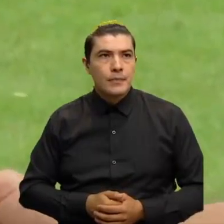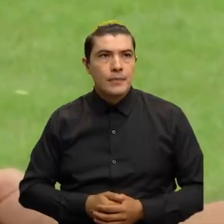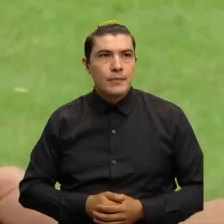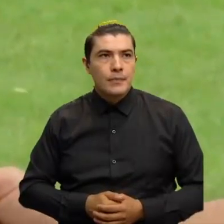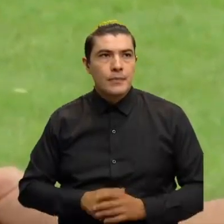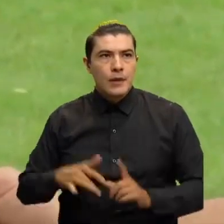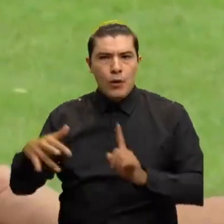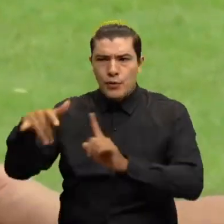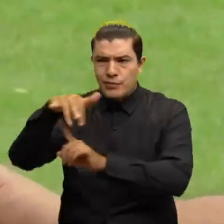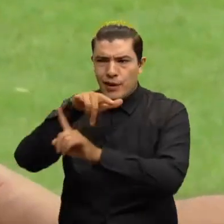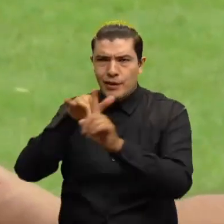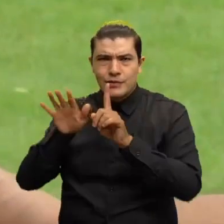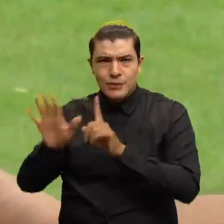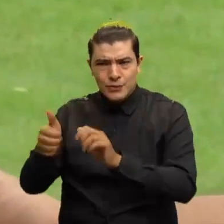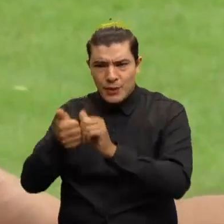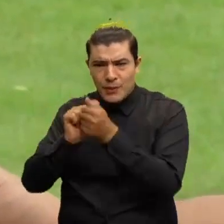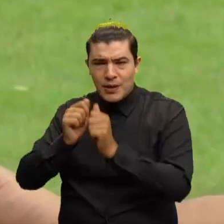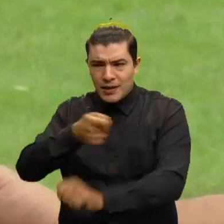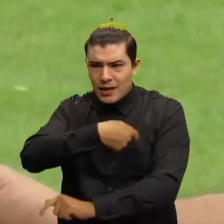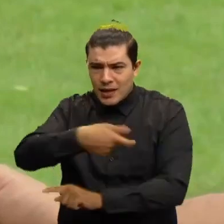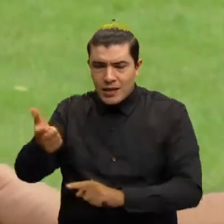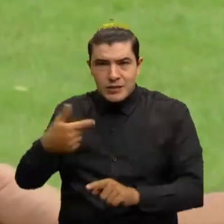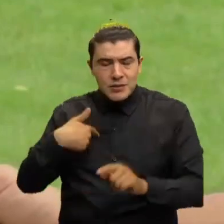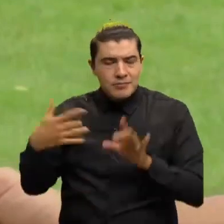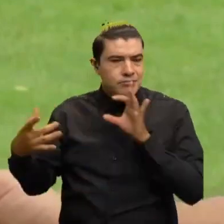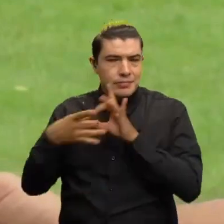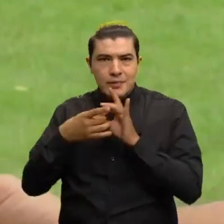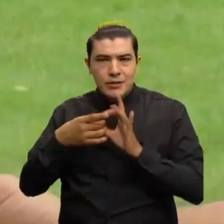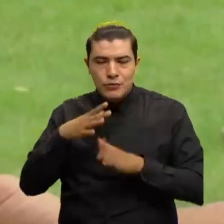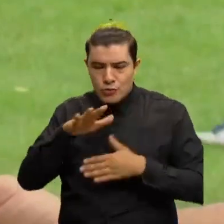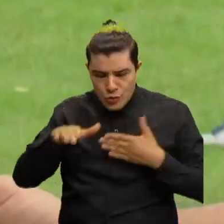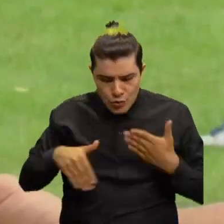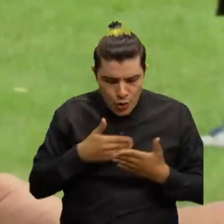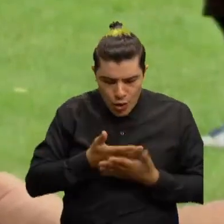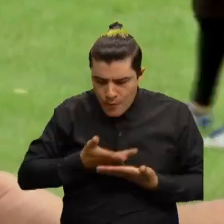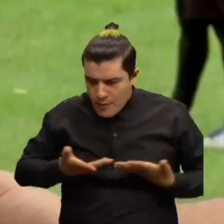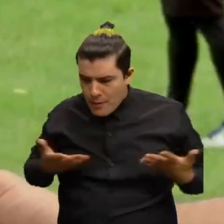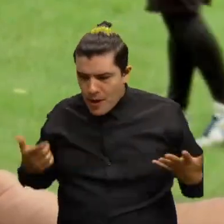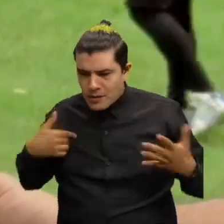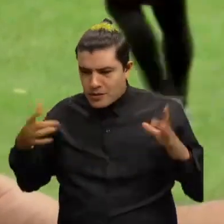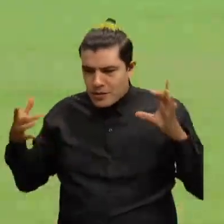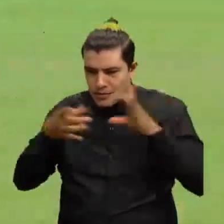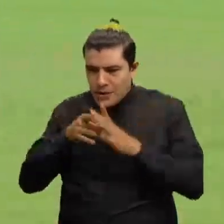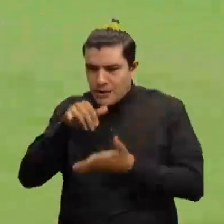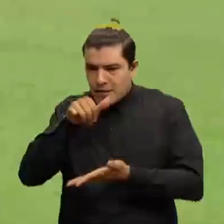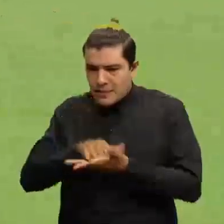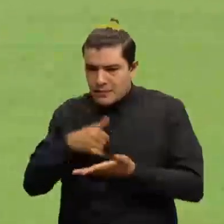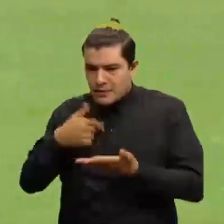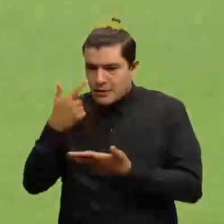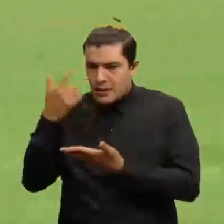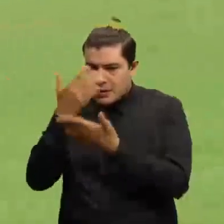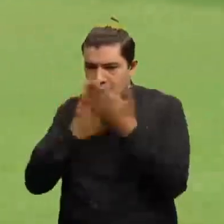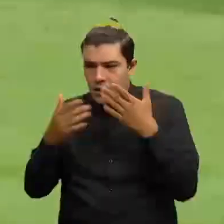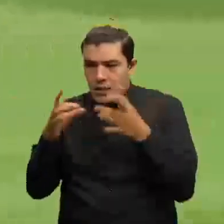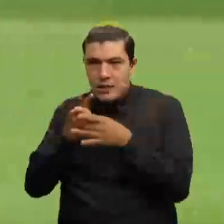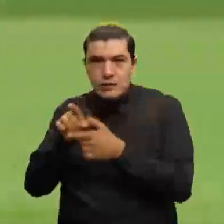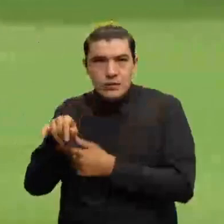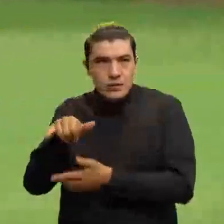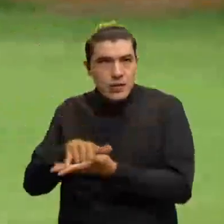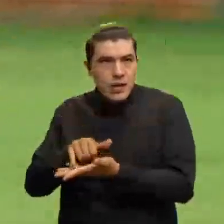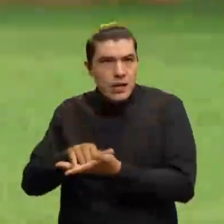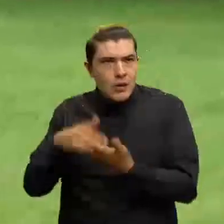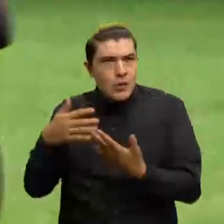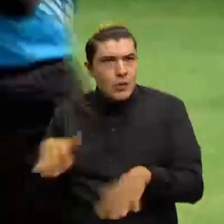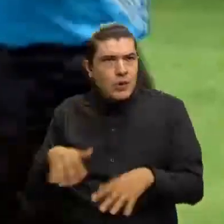torno y llega a un punto en el que se convirtió, o sea, todo lo que hago fuera del Ultimate también es como una analogía con el Ultimate, porque hay